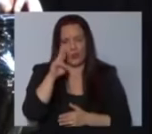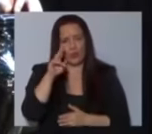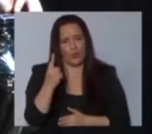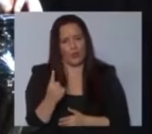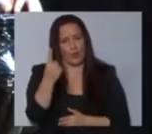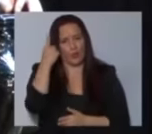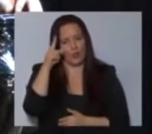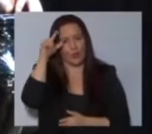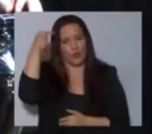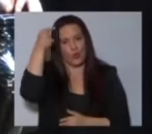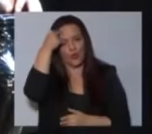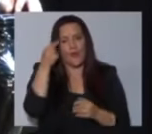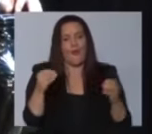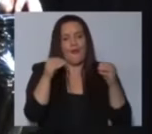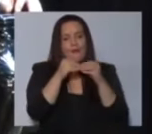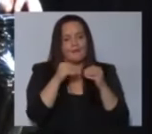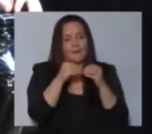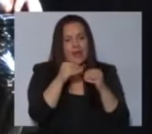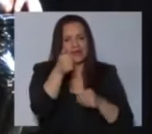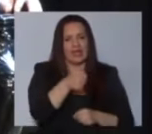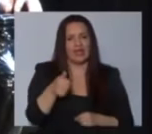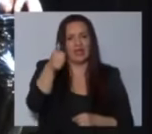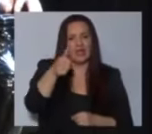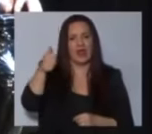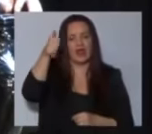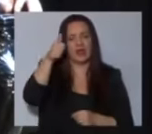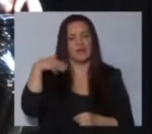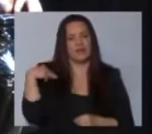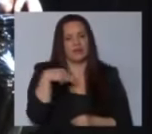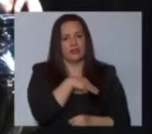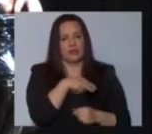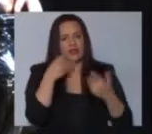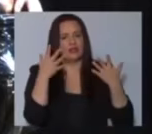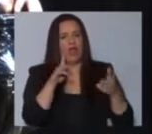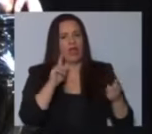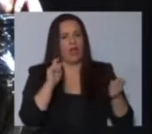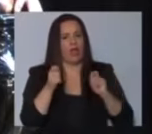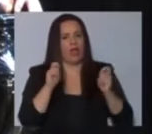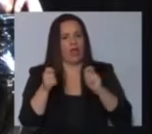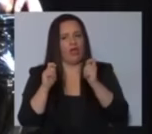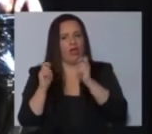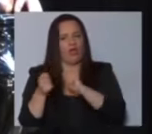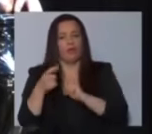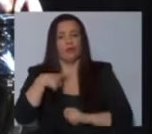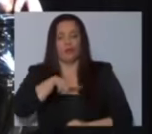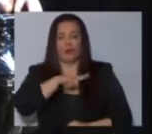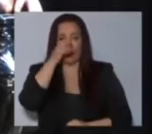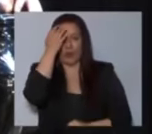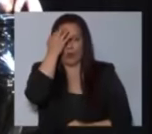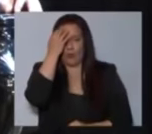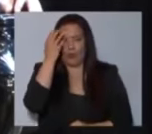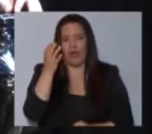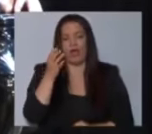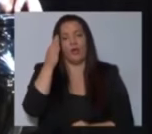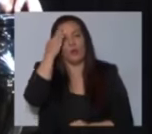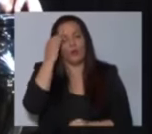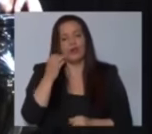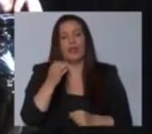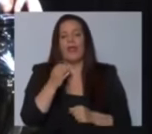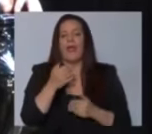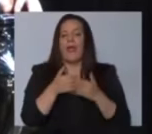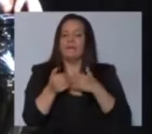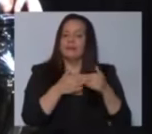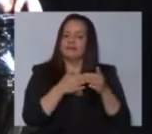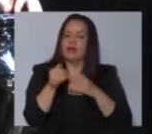más jerarcas ministeriales había cambiado. Nos preocupa porque a pesar de haberlo prometido, el presidente de la